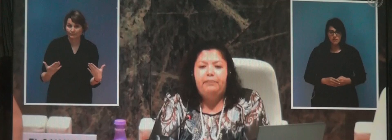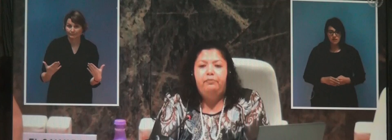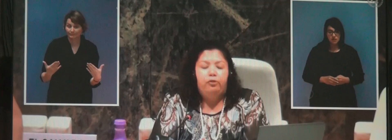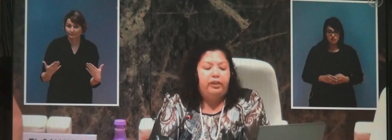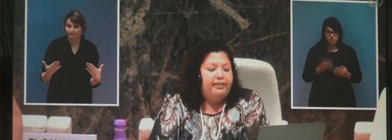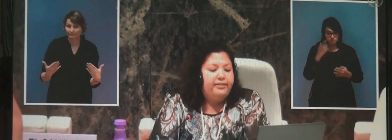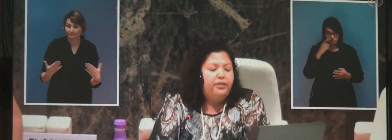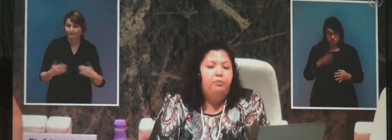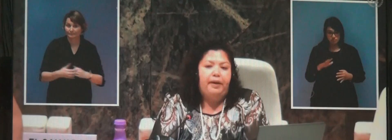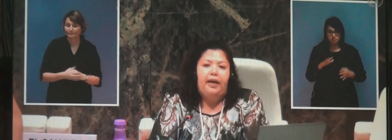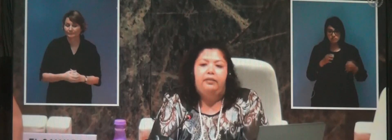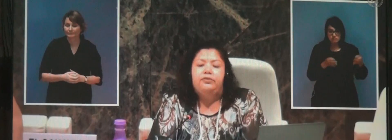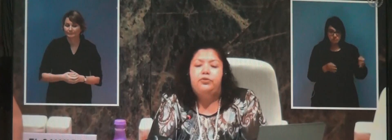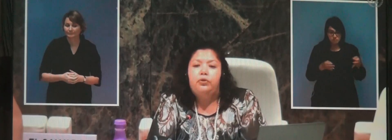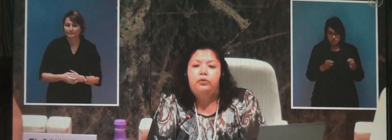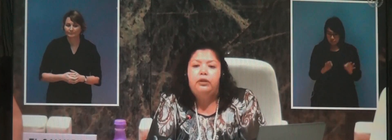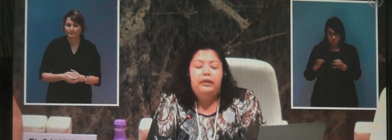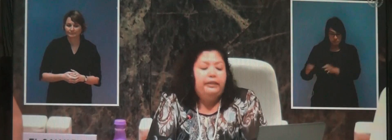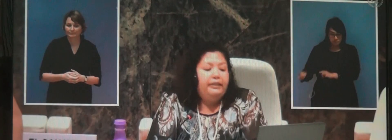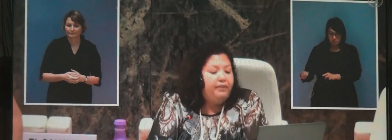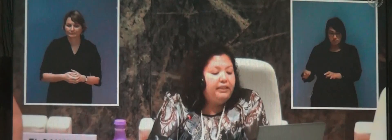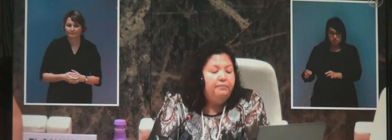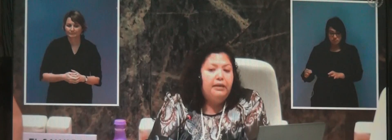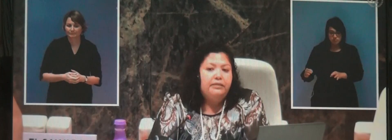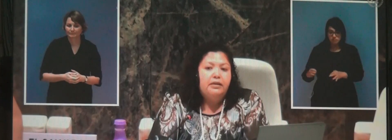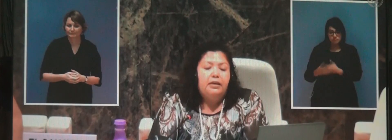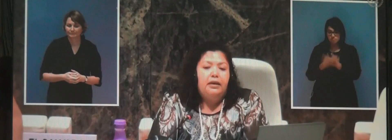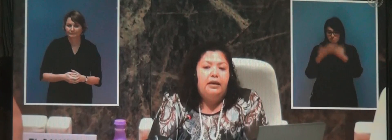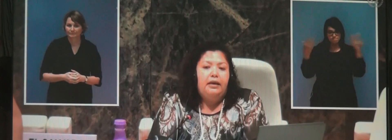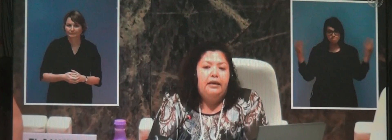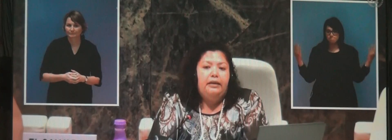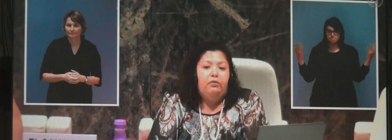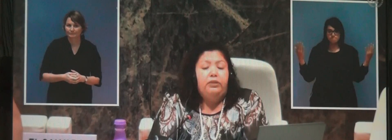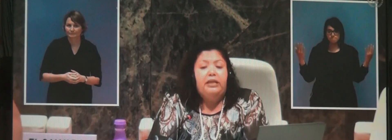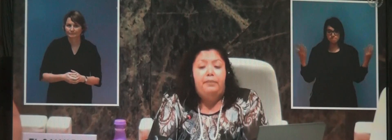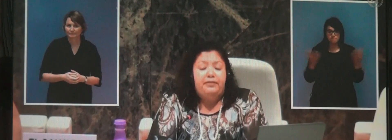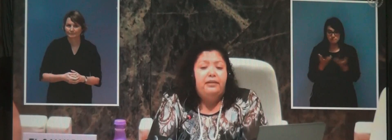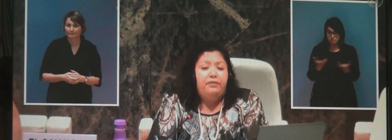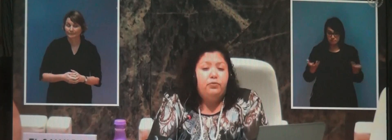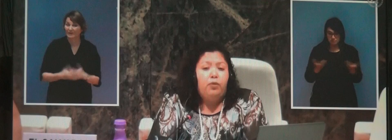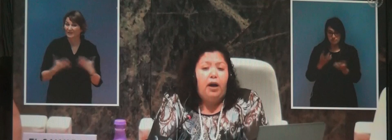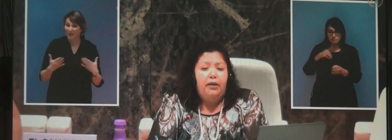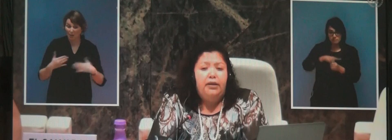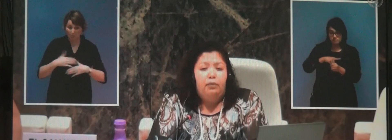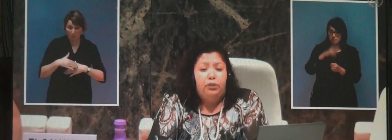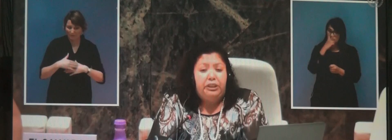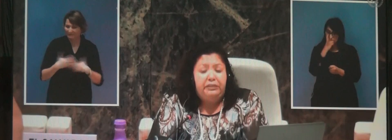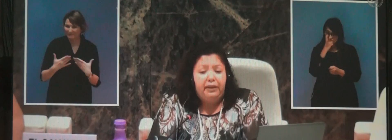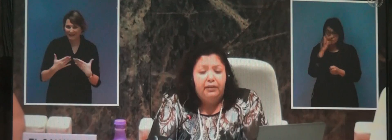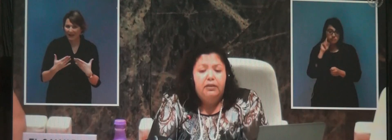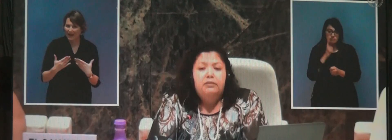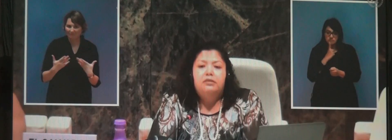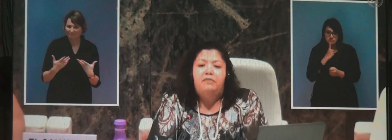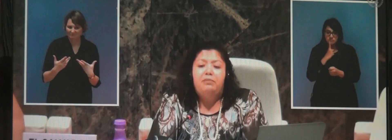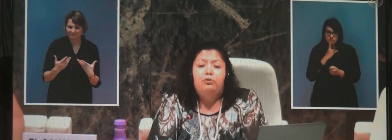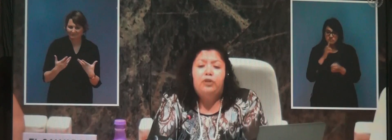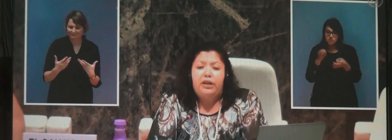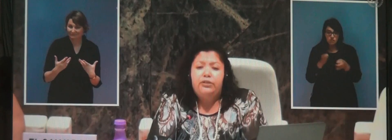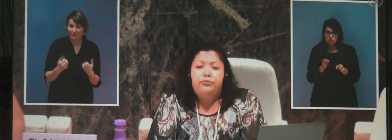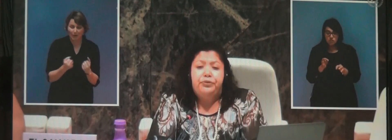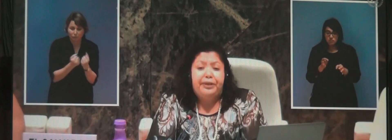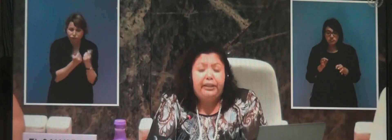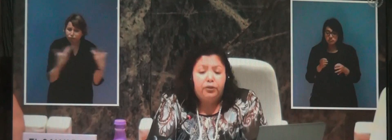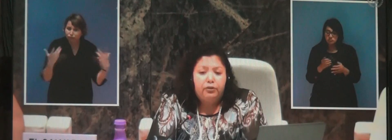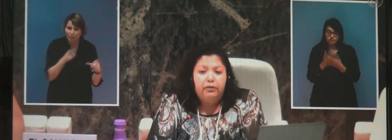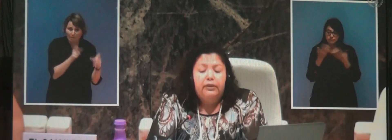con el equipo fortalecido para la atención de víctimas con discapacidad visual y auditiva. Sabemos que